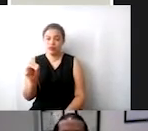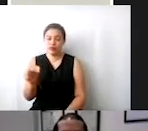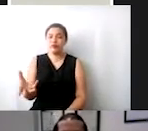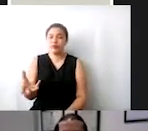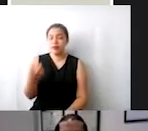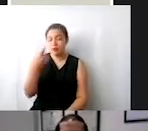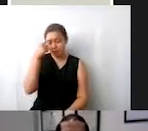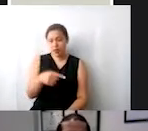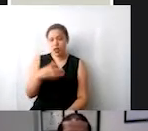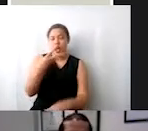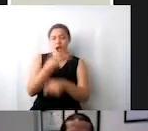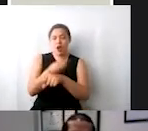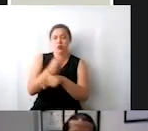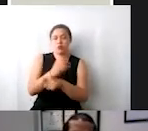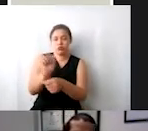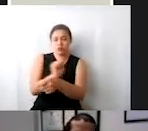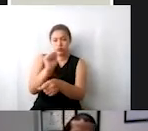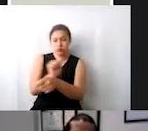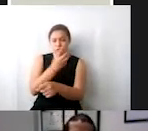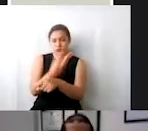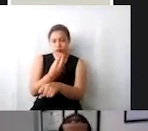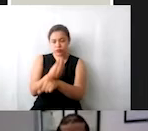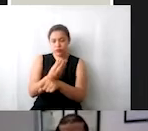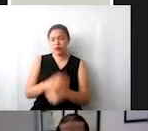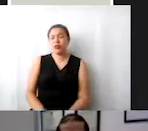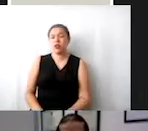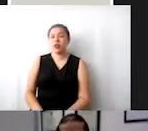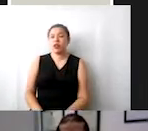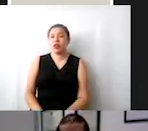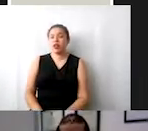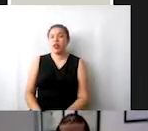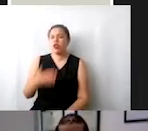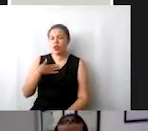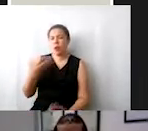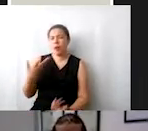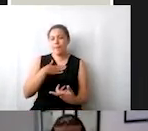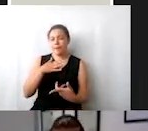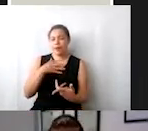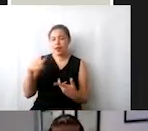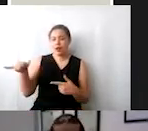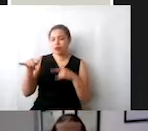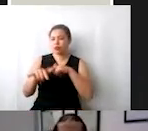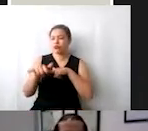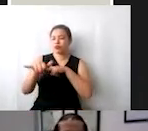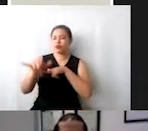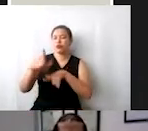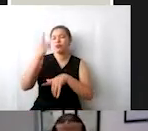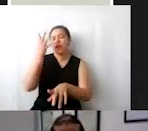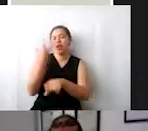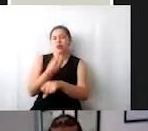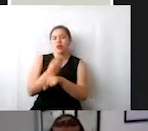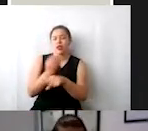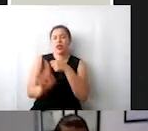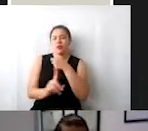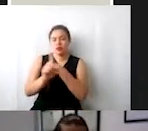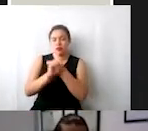mantenimiento de autos. A ver, yo llevo mis autos a mantenimiento preventivo para